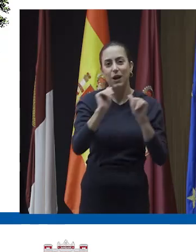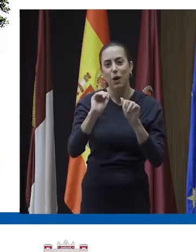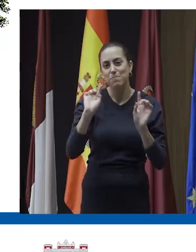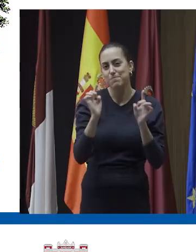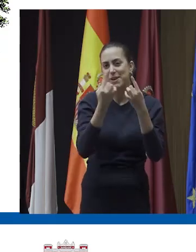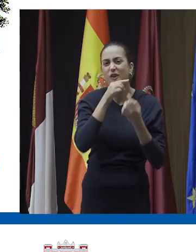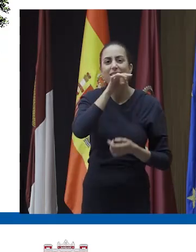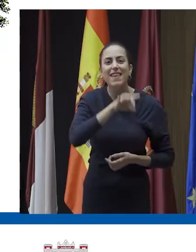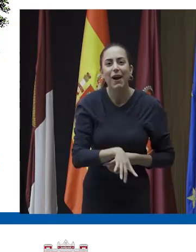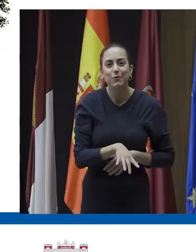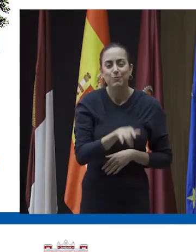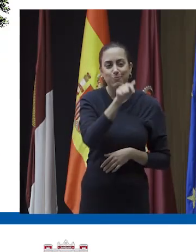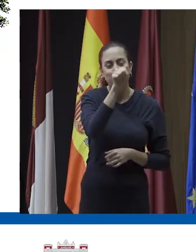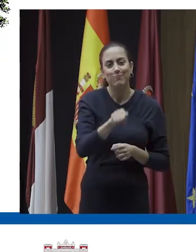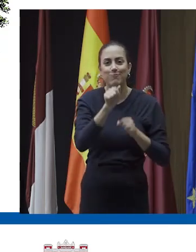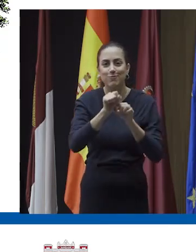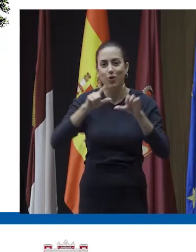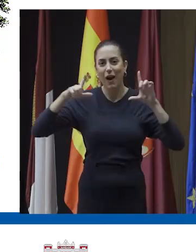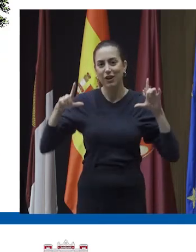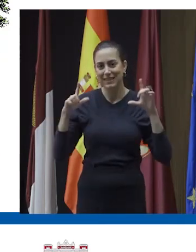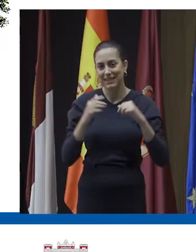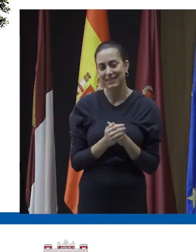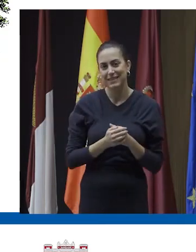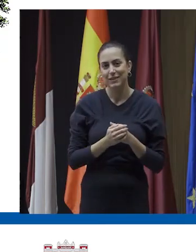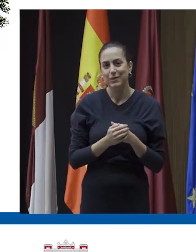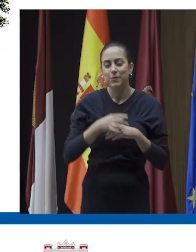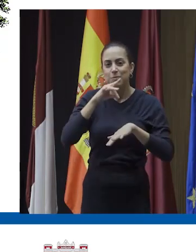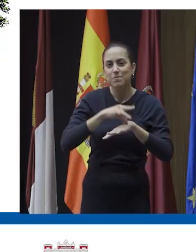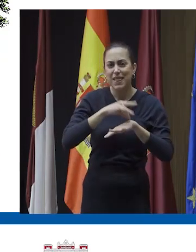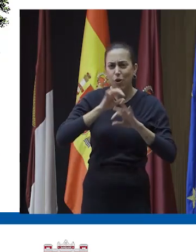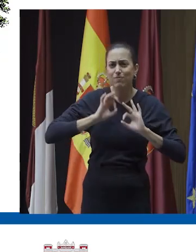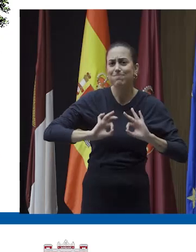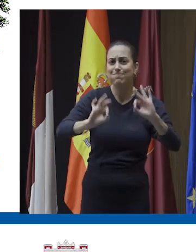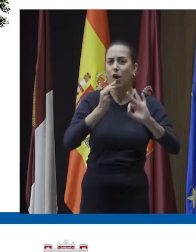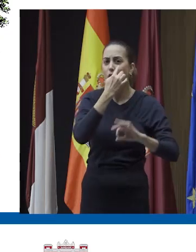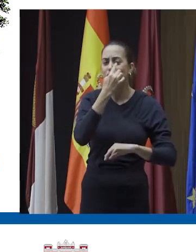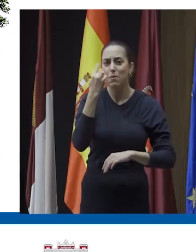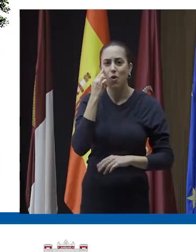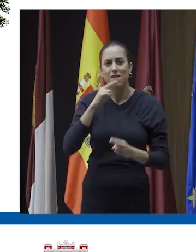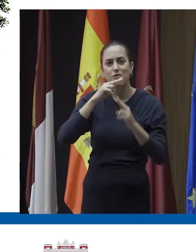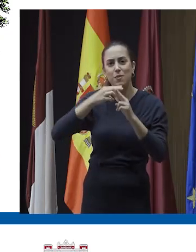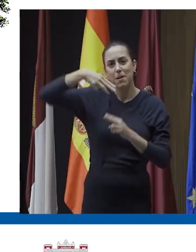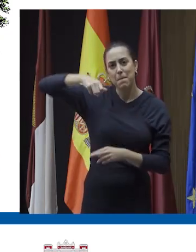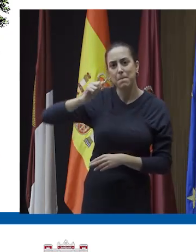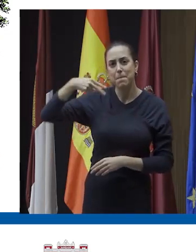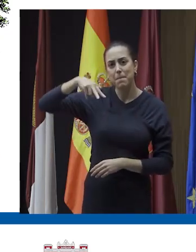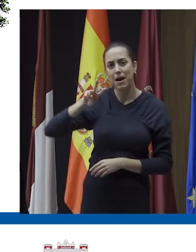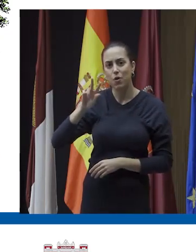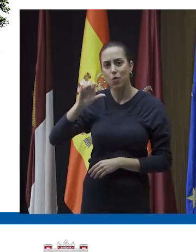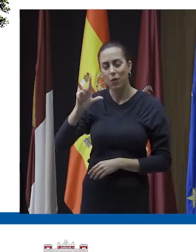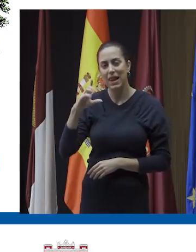primer lugar, a nuestro protagonista de hoy. Es el médico especialista en oftalmología, Manuel Cebrián